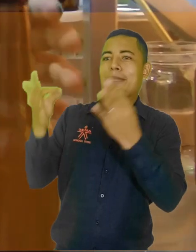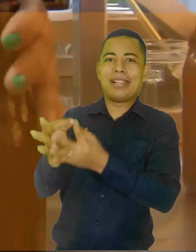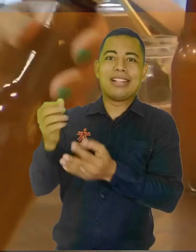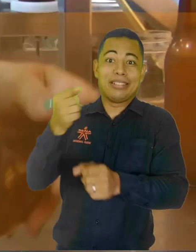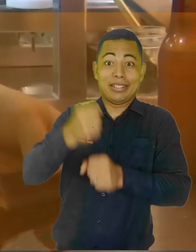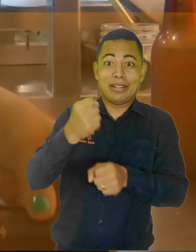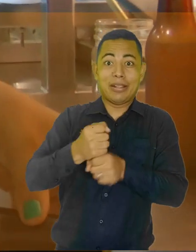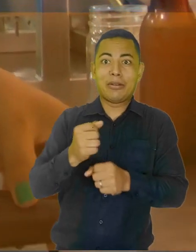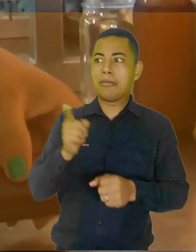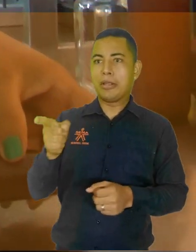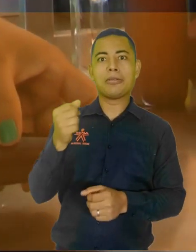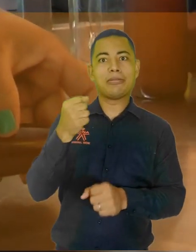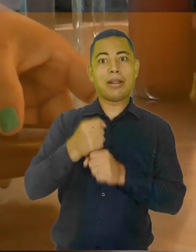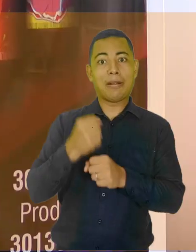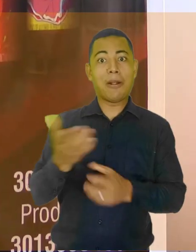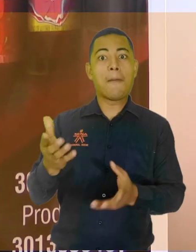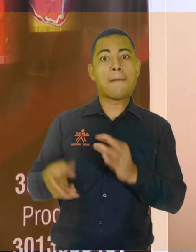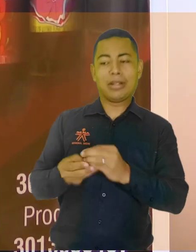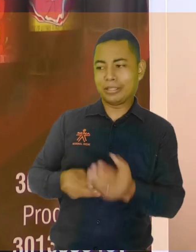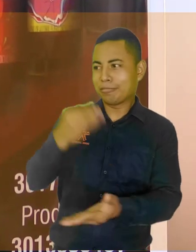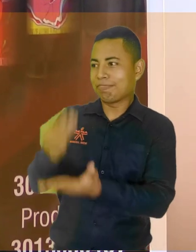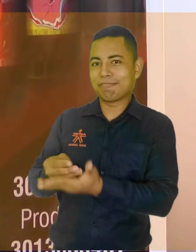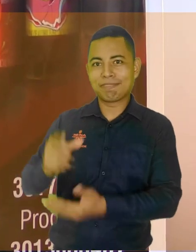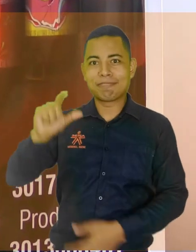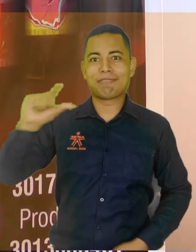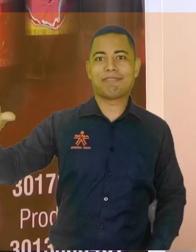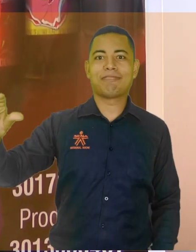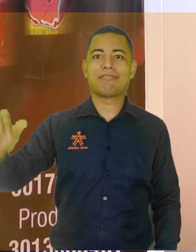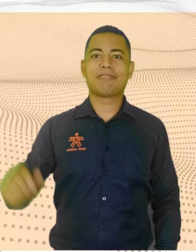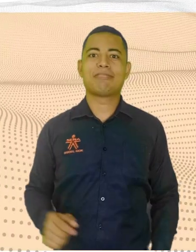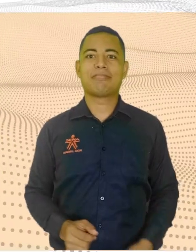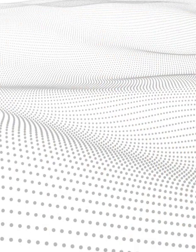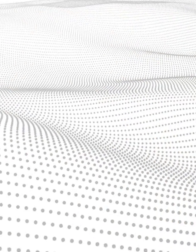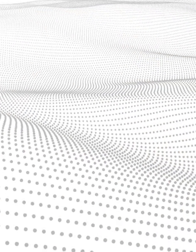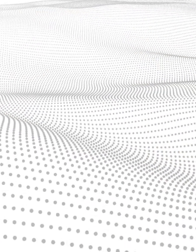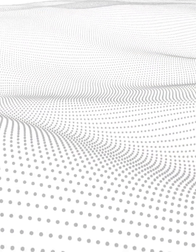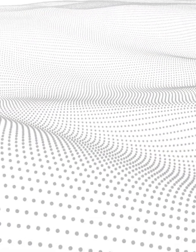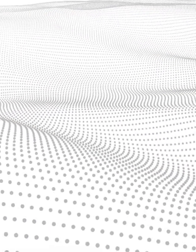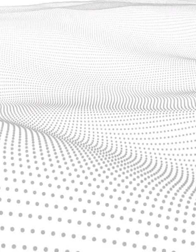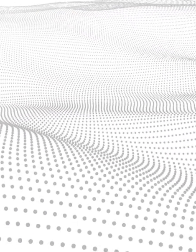esos trabajadores en el tema de generar trabajo y de ayudarles económicamente.